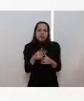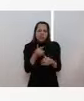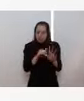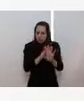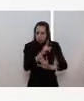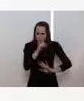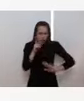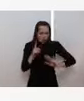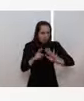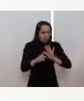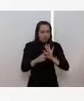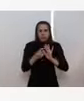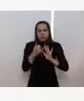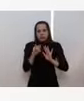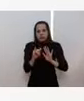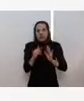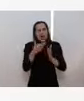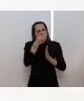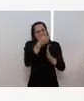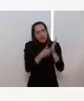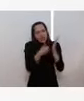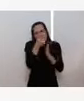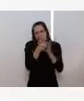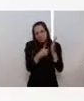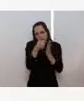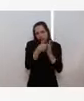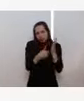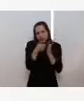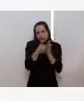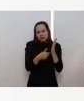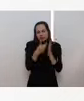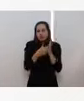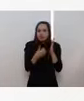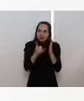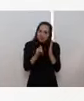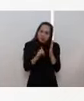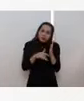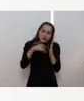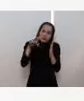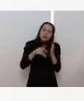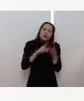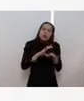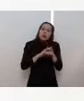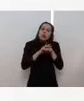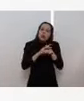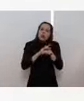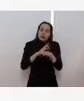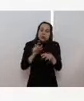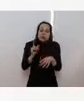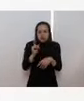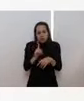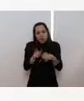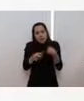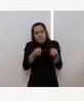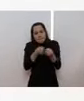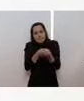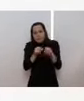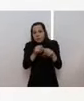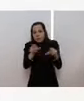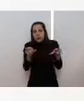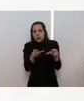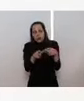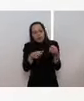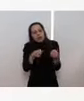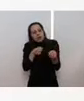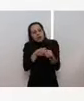todos los recibos que son donde hacen la intervención nuestros médicos de la unidad de apoyo se hizo